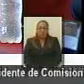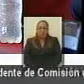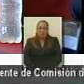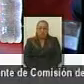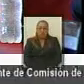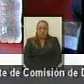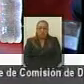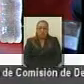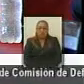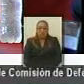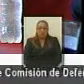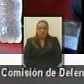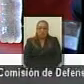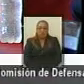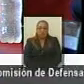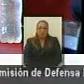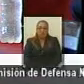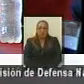que estaba frente